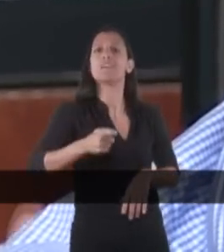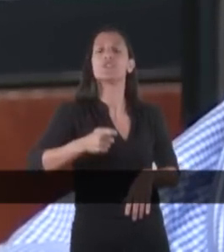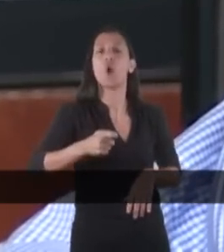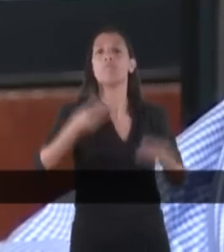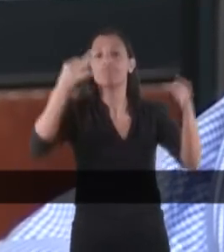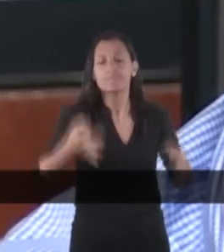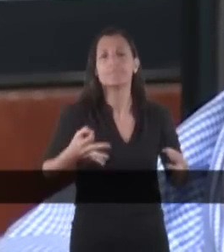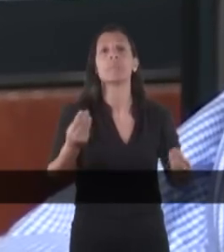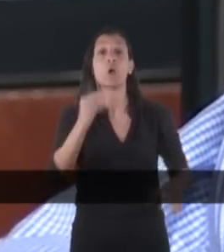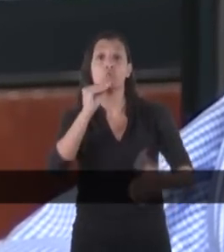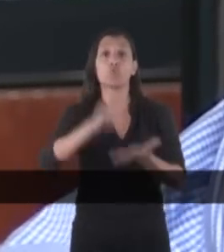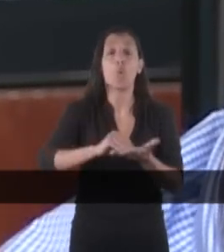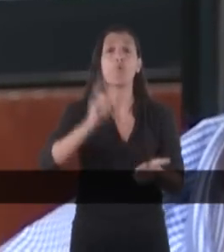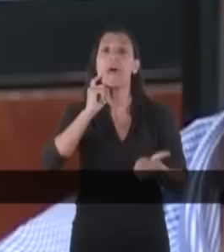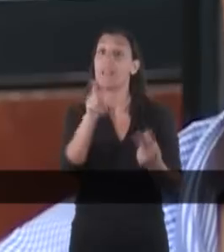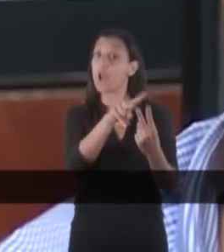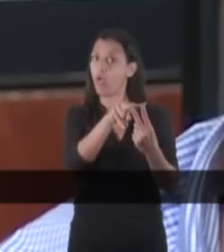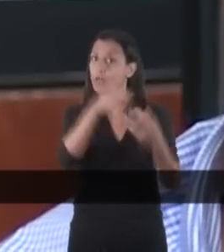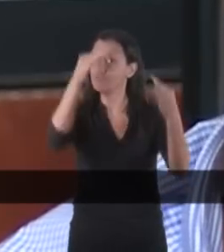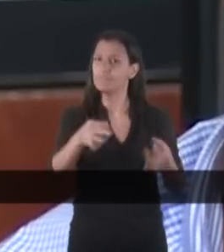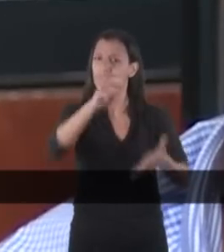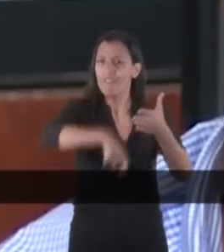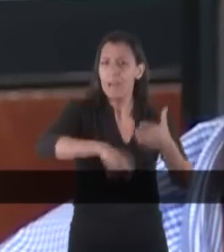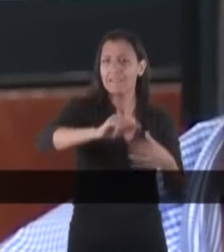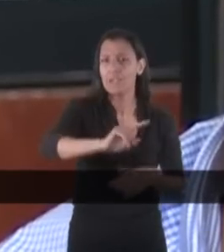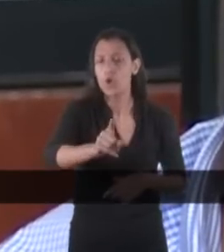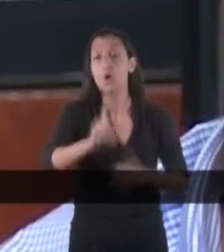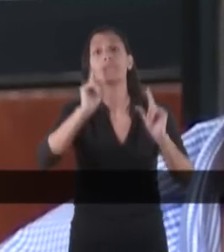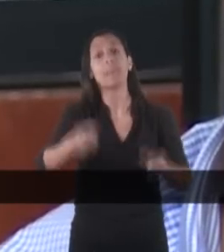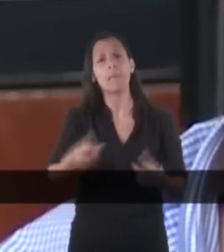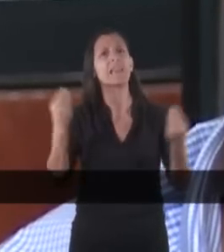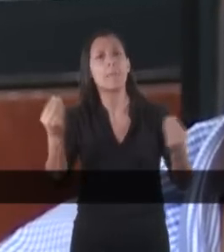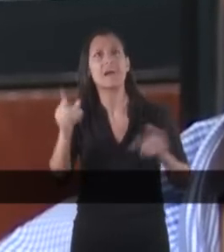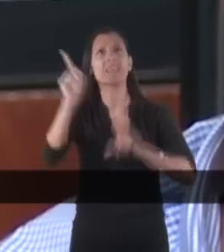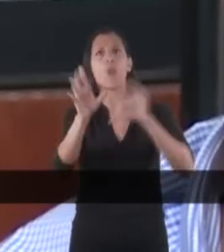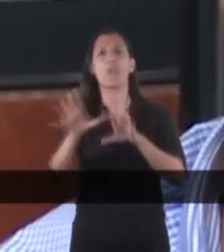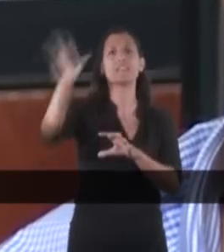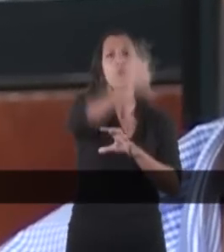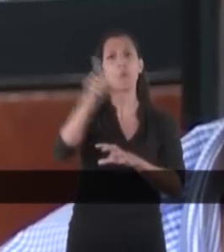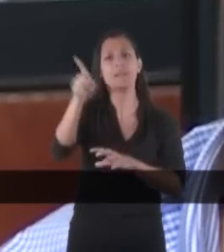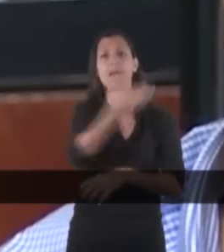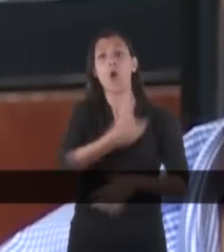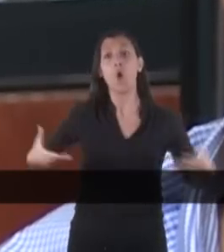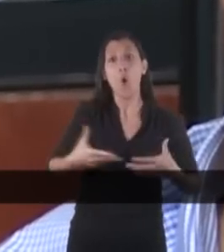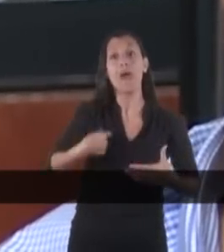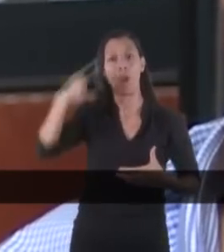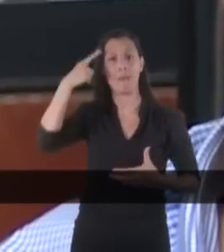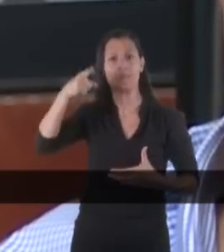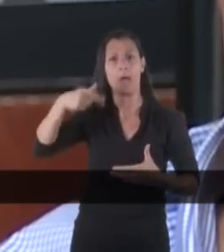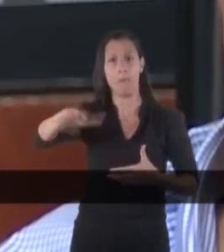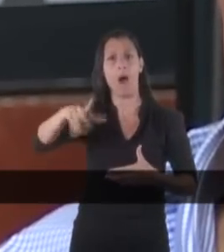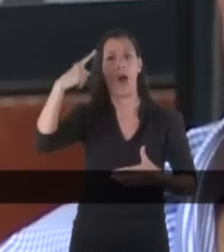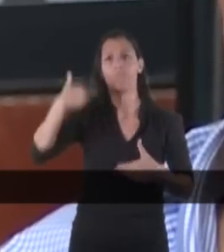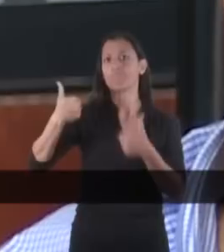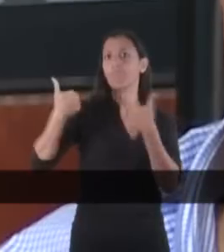en particular Entre Ríos, y en paralelo, qué sucede con aquellas provincias que el gobierno esperaba que firmaran, caso San